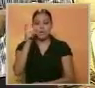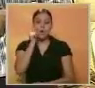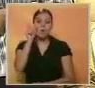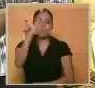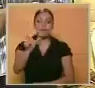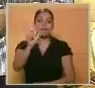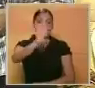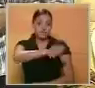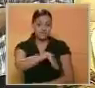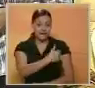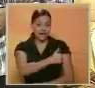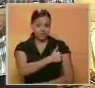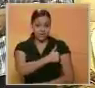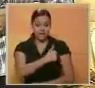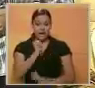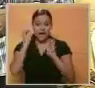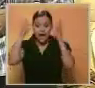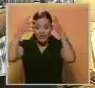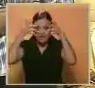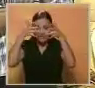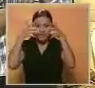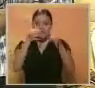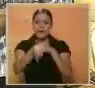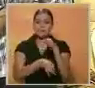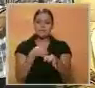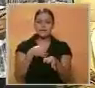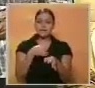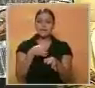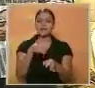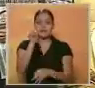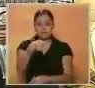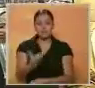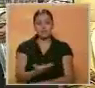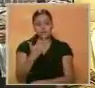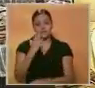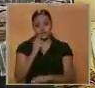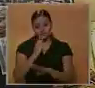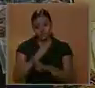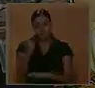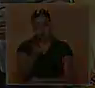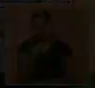Católica Andrés Bello. Hizo unos planteamientos muy interesantes de los cuales vamos a hablar en la próxima parte, Ana, Eduardo.